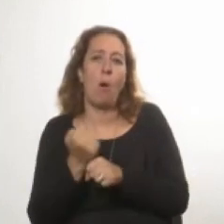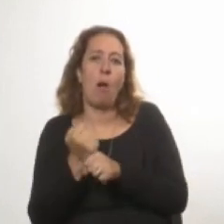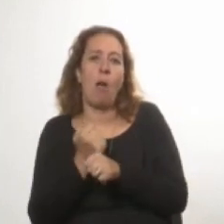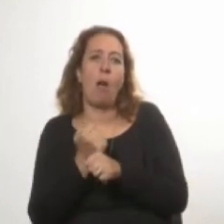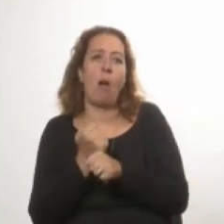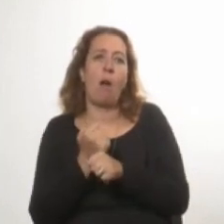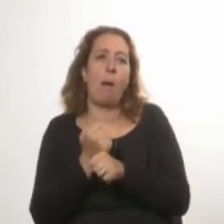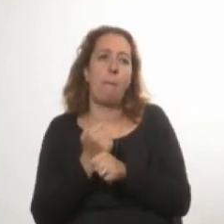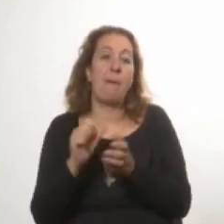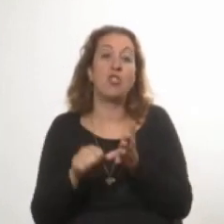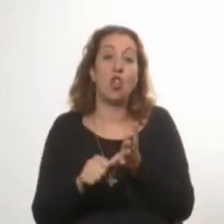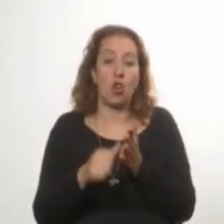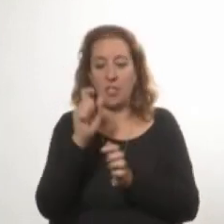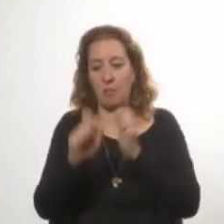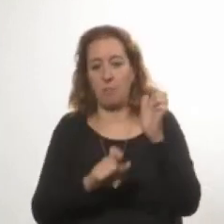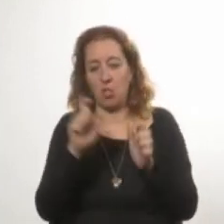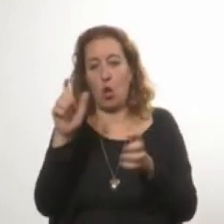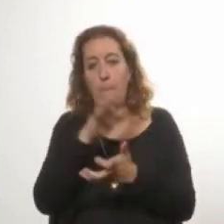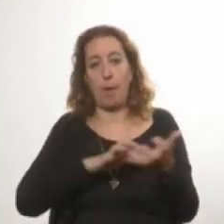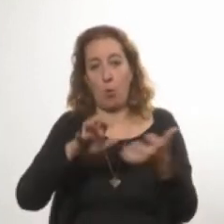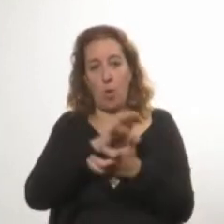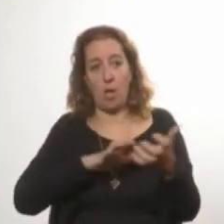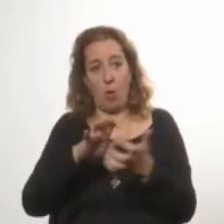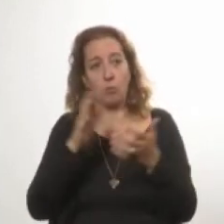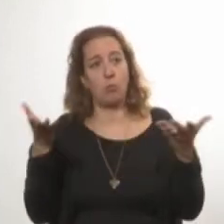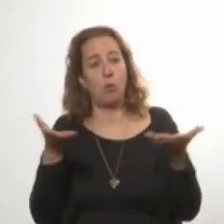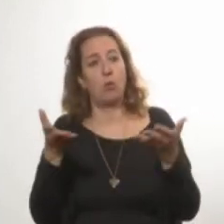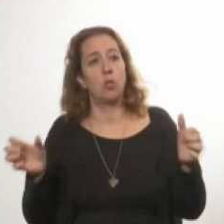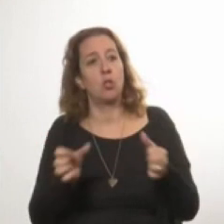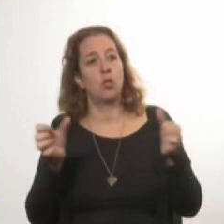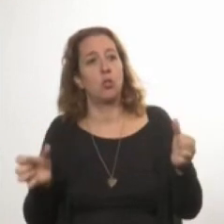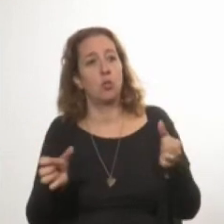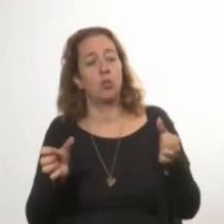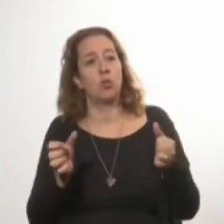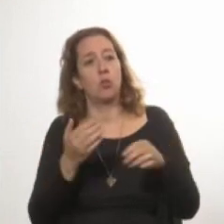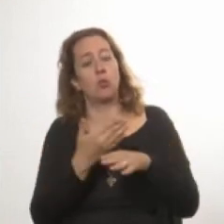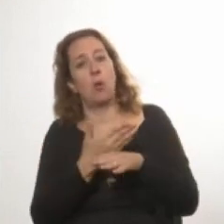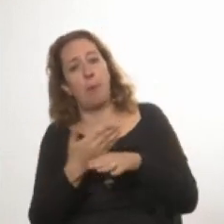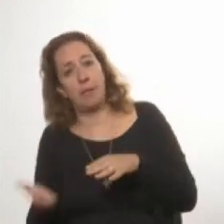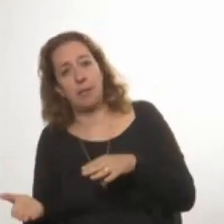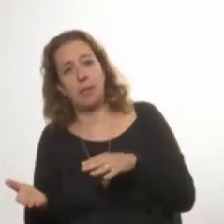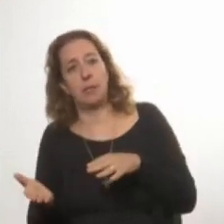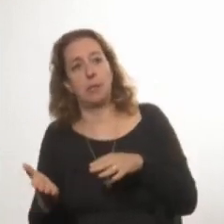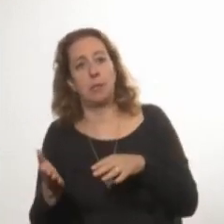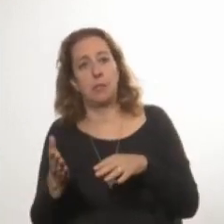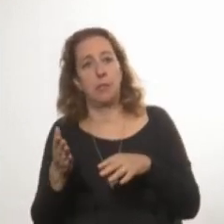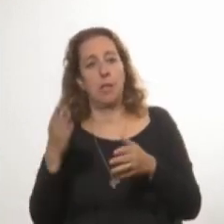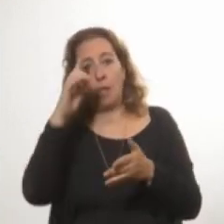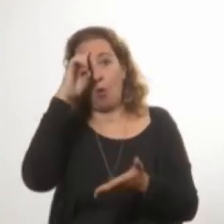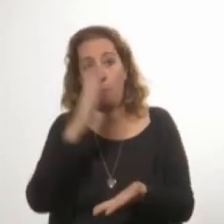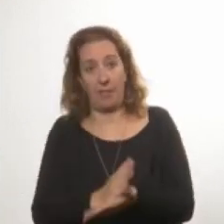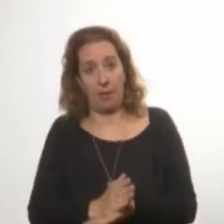o aprobar pensiones a quienes hubieran sido perjudicados por los hechos ocurridos a partir del golpe de